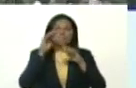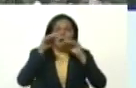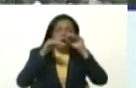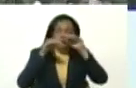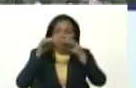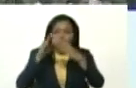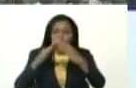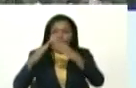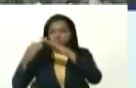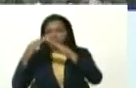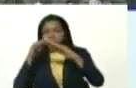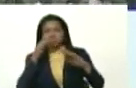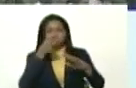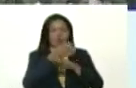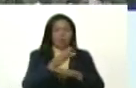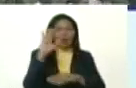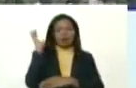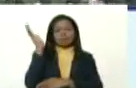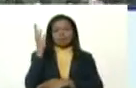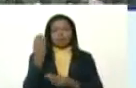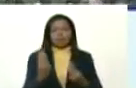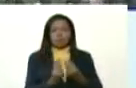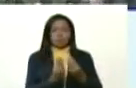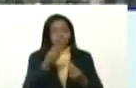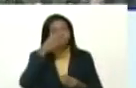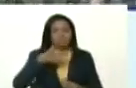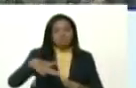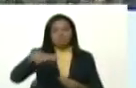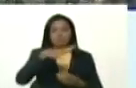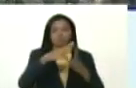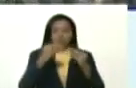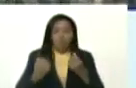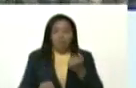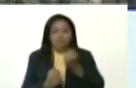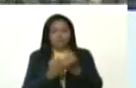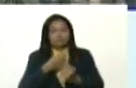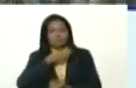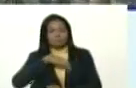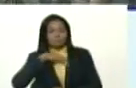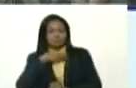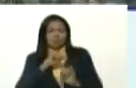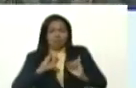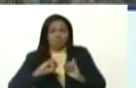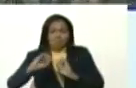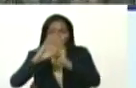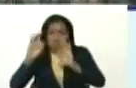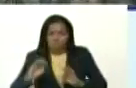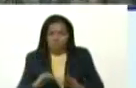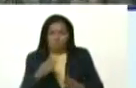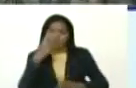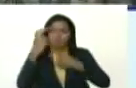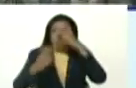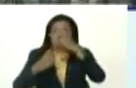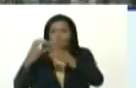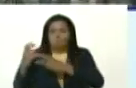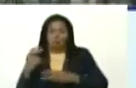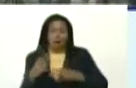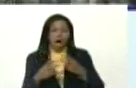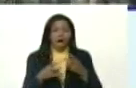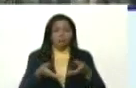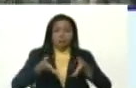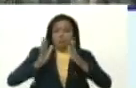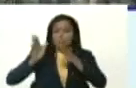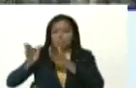el pueblo en asamblea, que recorran todas las bases de Misiones, que recorran todos los urbanismos,